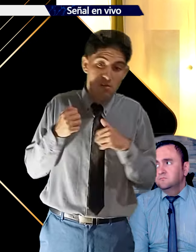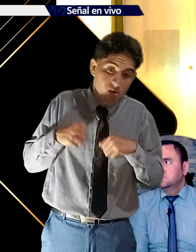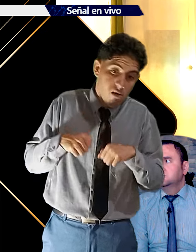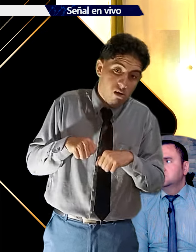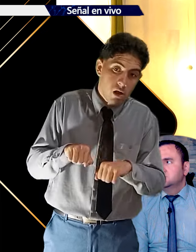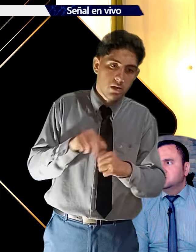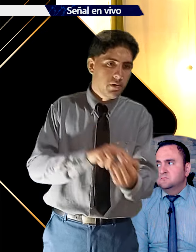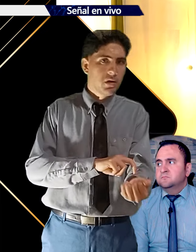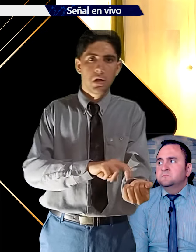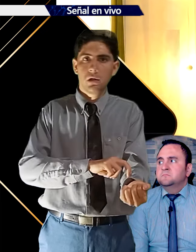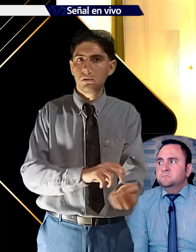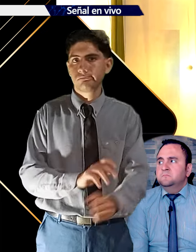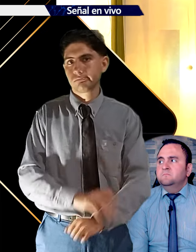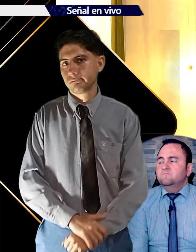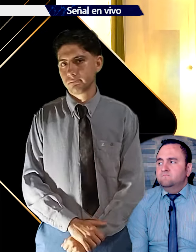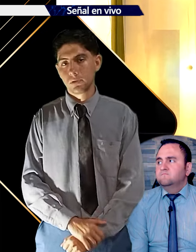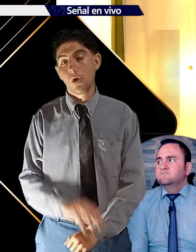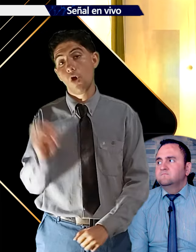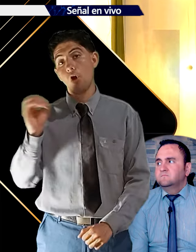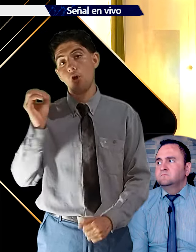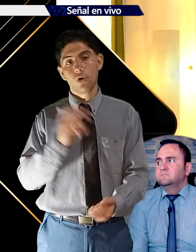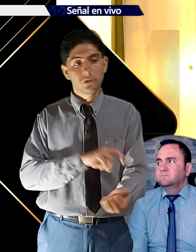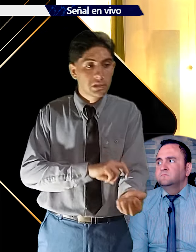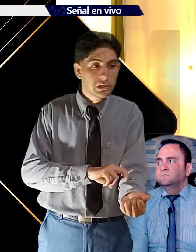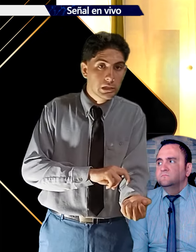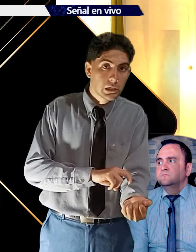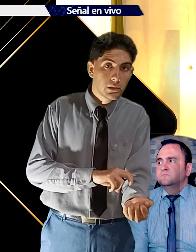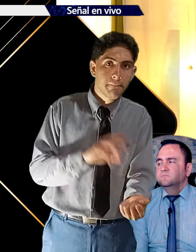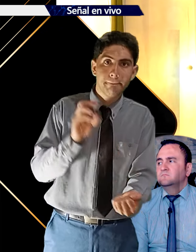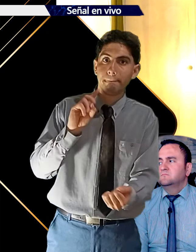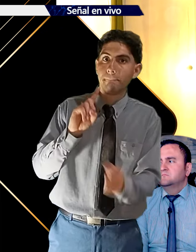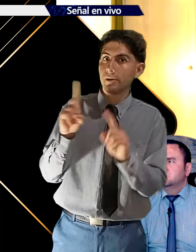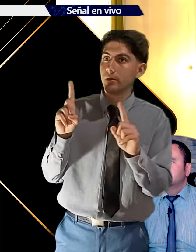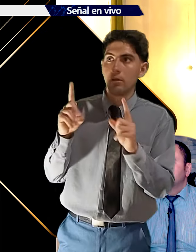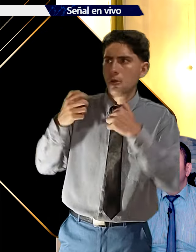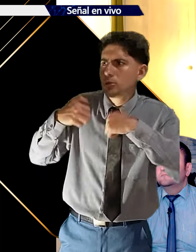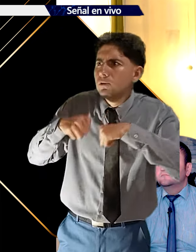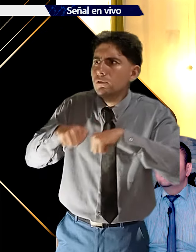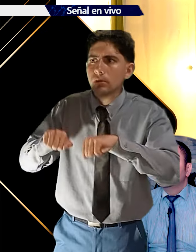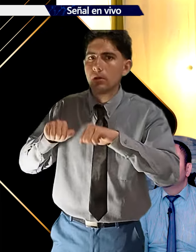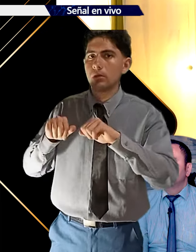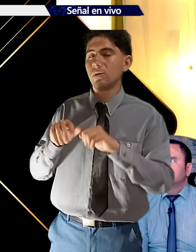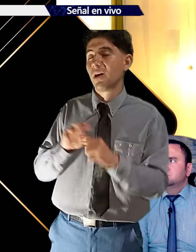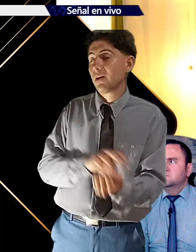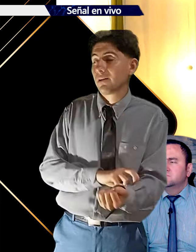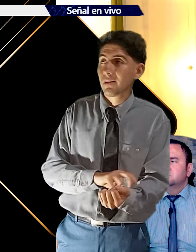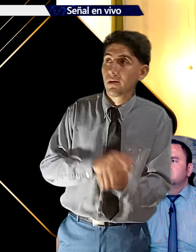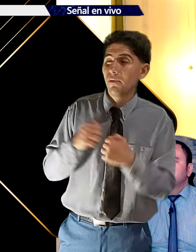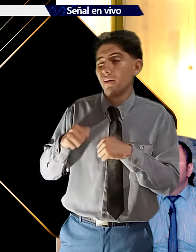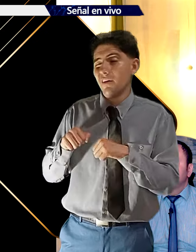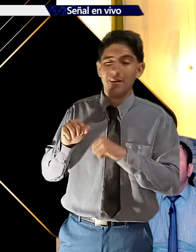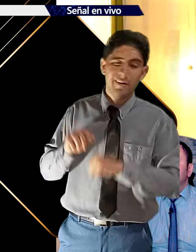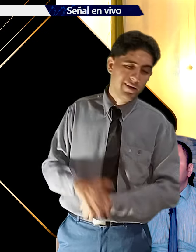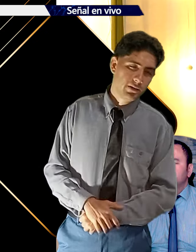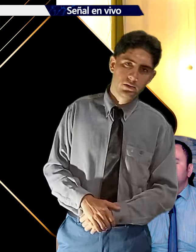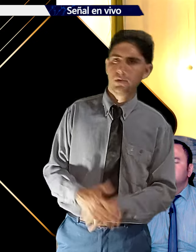puede ser que tú tienes esfuerzo pero sin carácter, o tienes carácter pero no te quieres